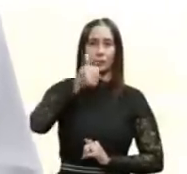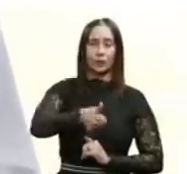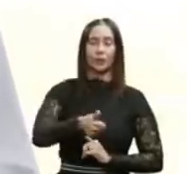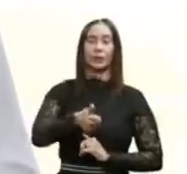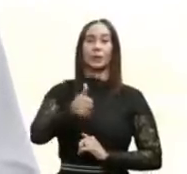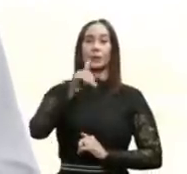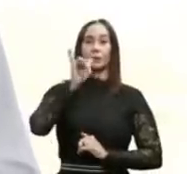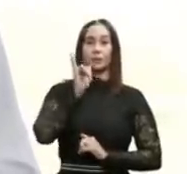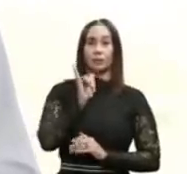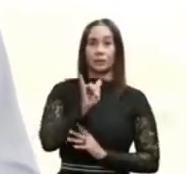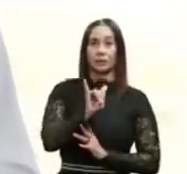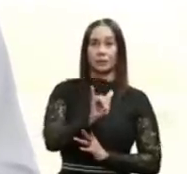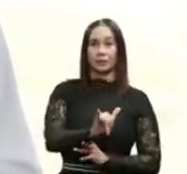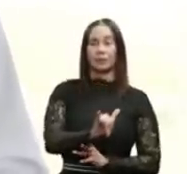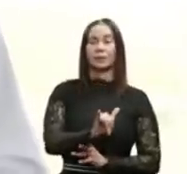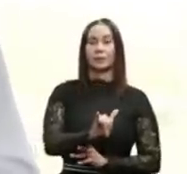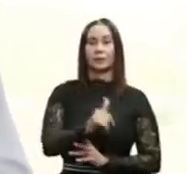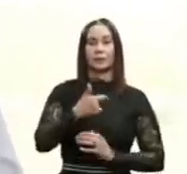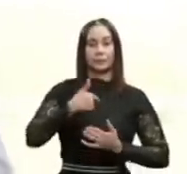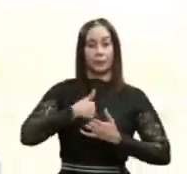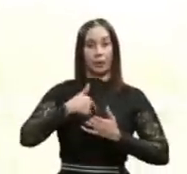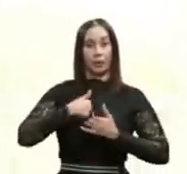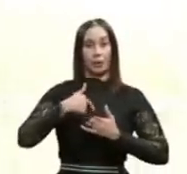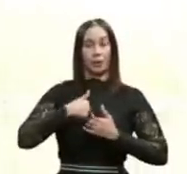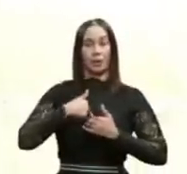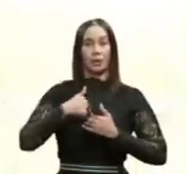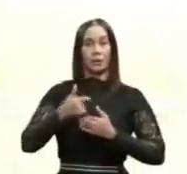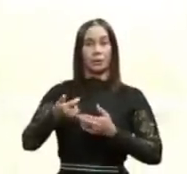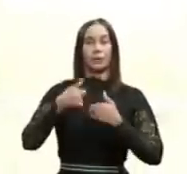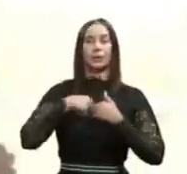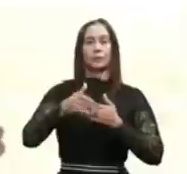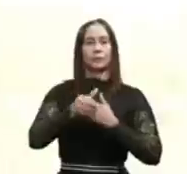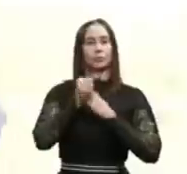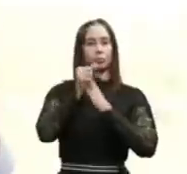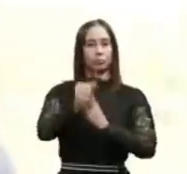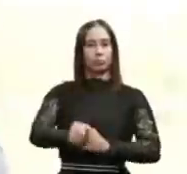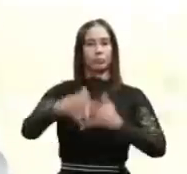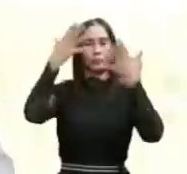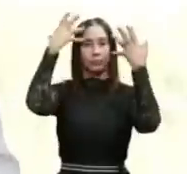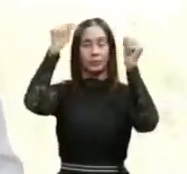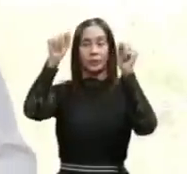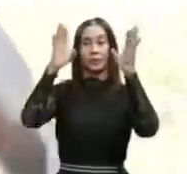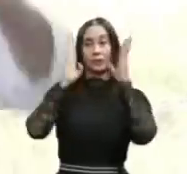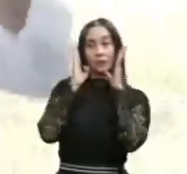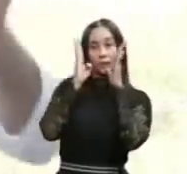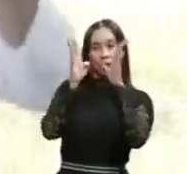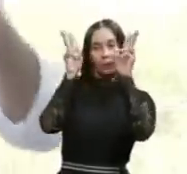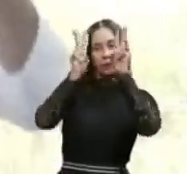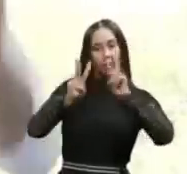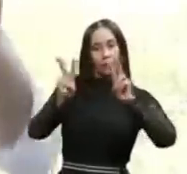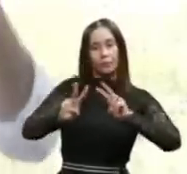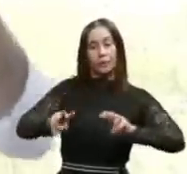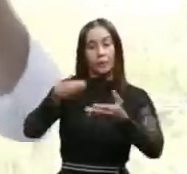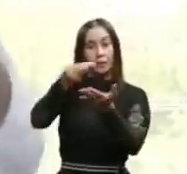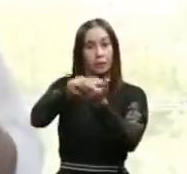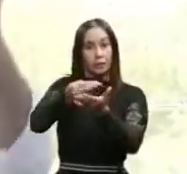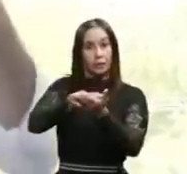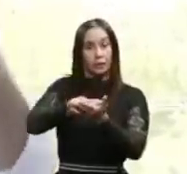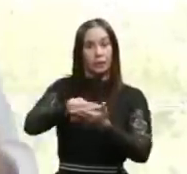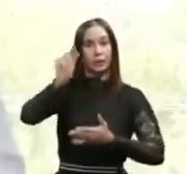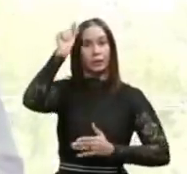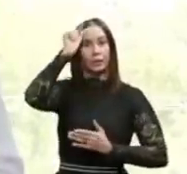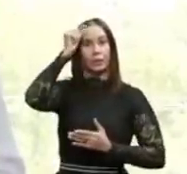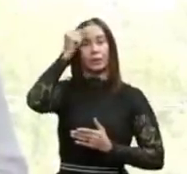cada día, mi función principal es velar porque cada centavo del